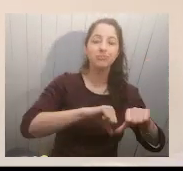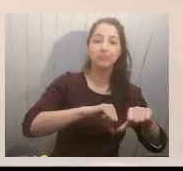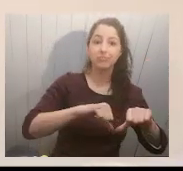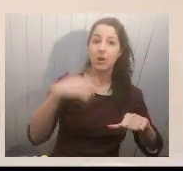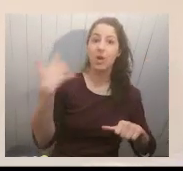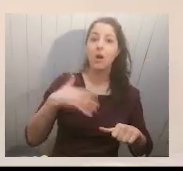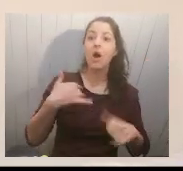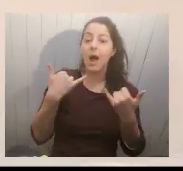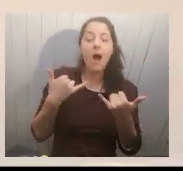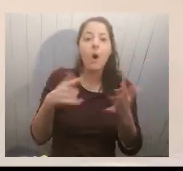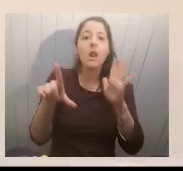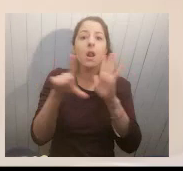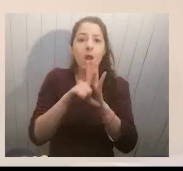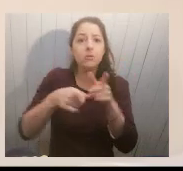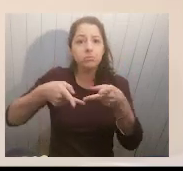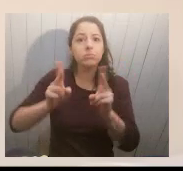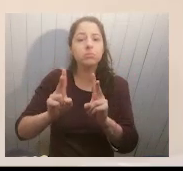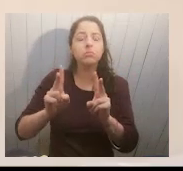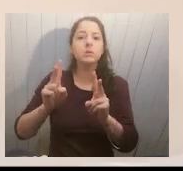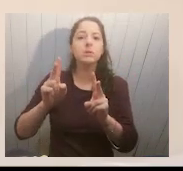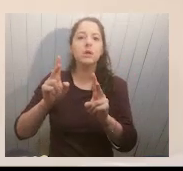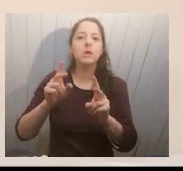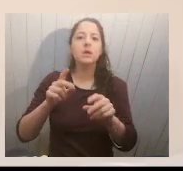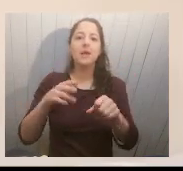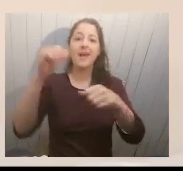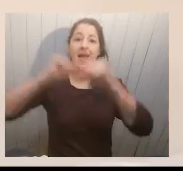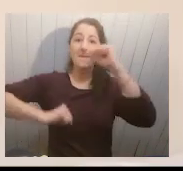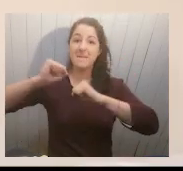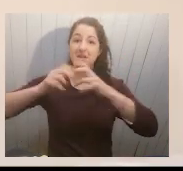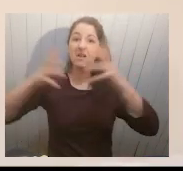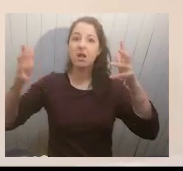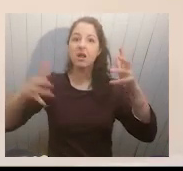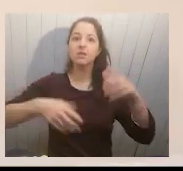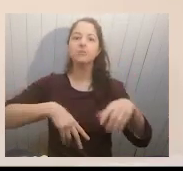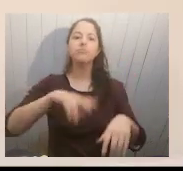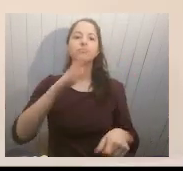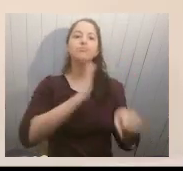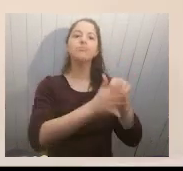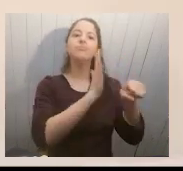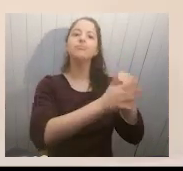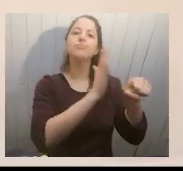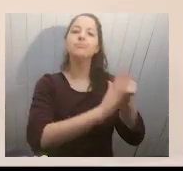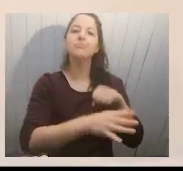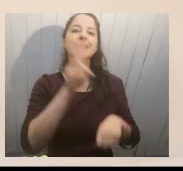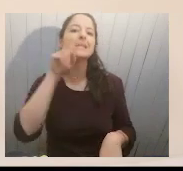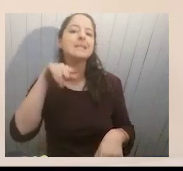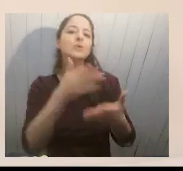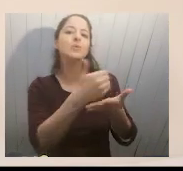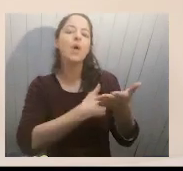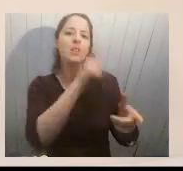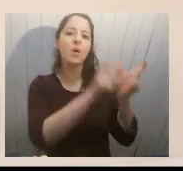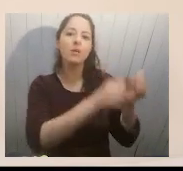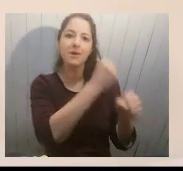pagar sueldos a los y las trabajadoras, mientras los accionistas se reparten millonarias utilidades entre los que se encuentran